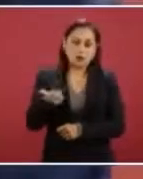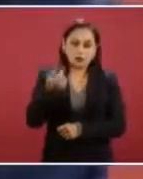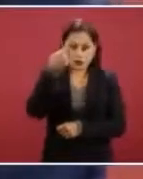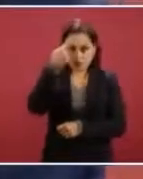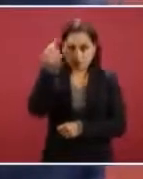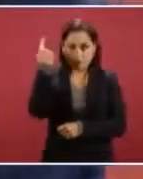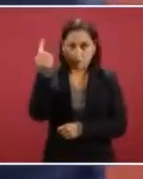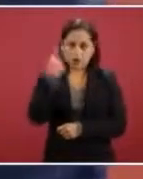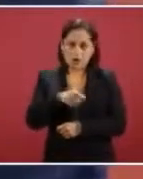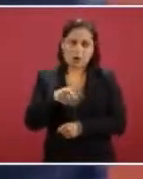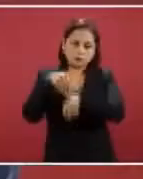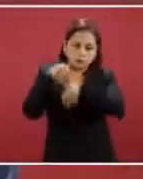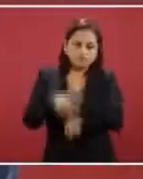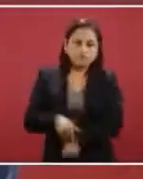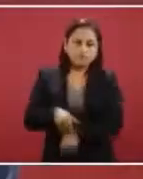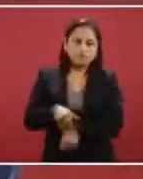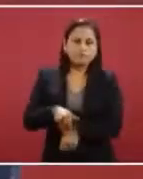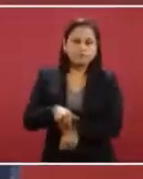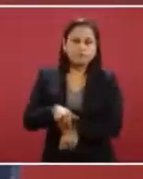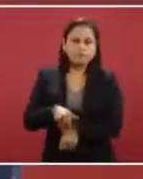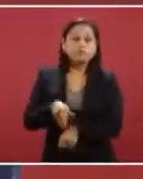que llegaba a los pueblos a